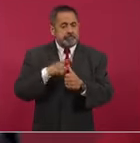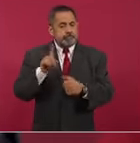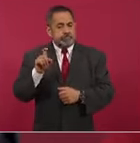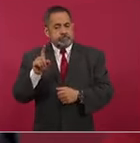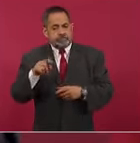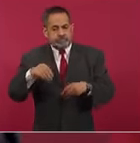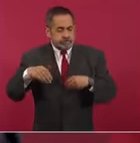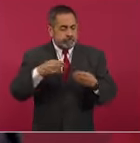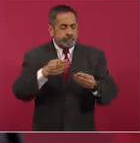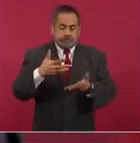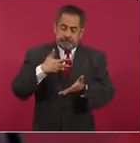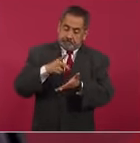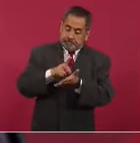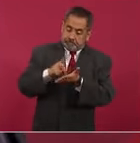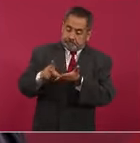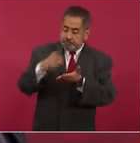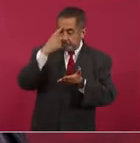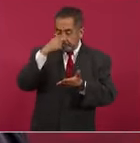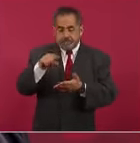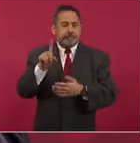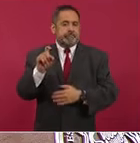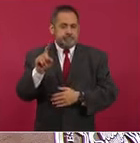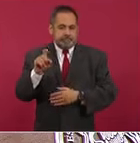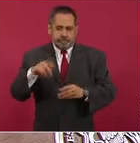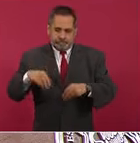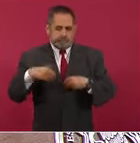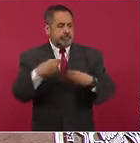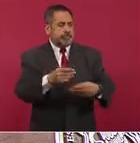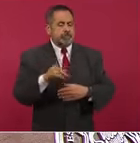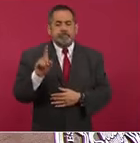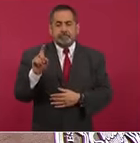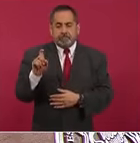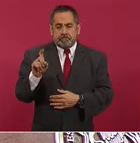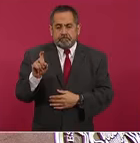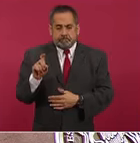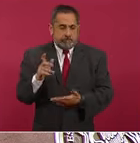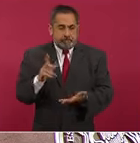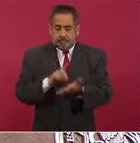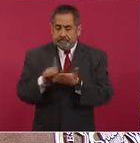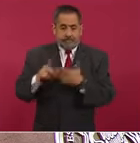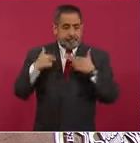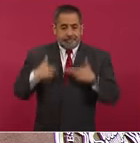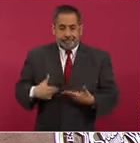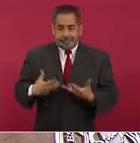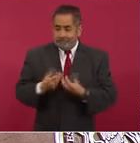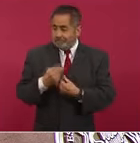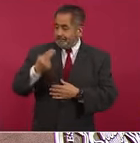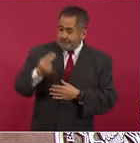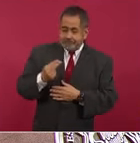es el derecho al agua, es un derecho humano.